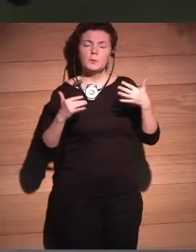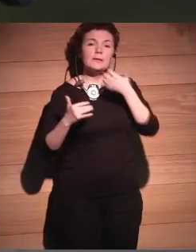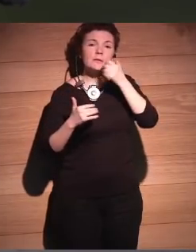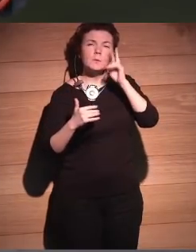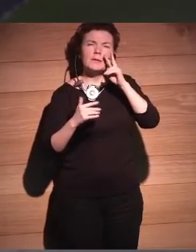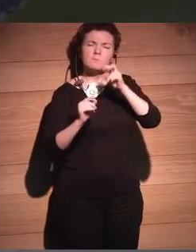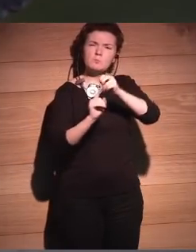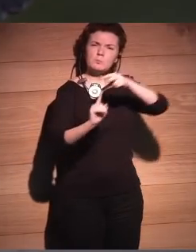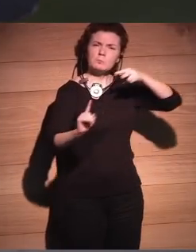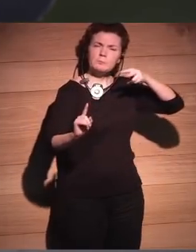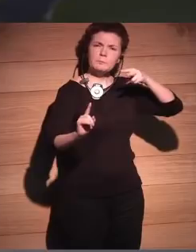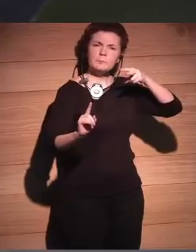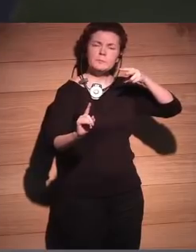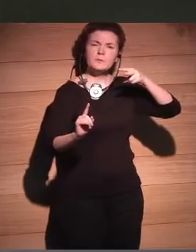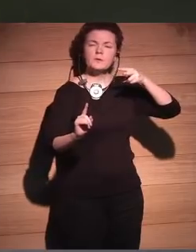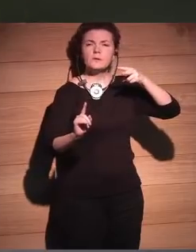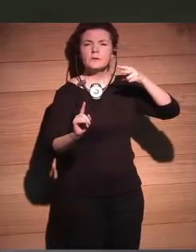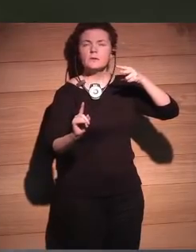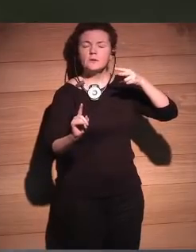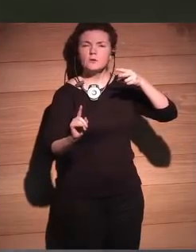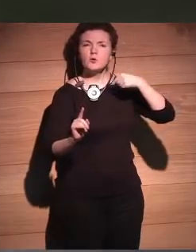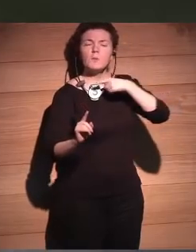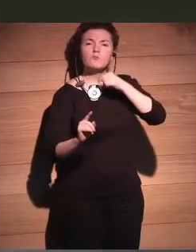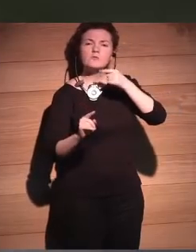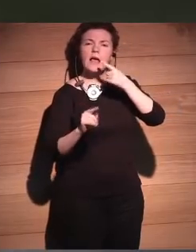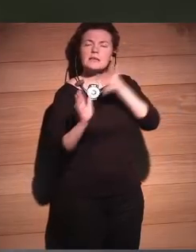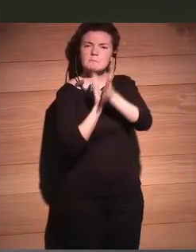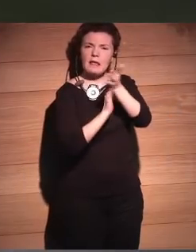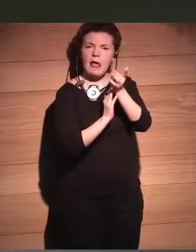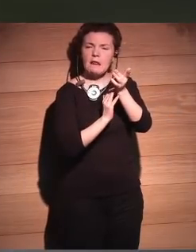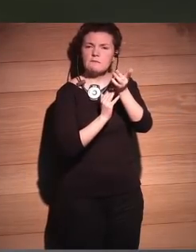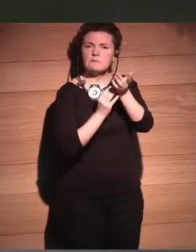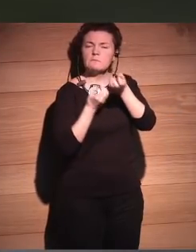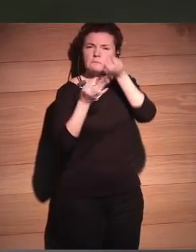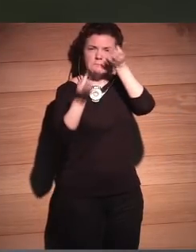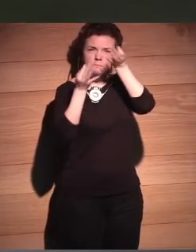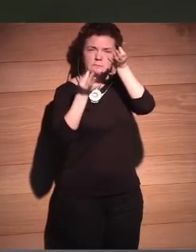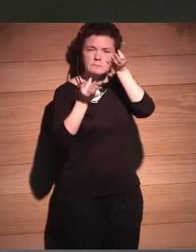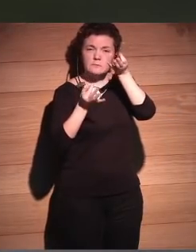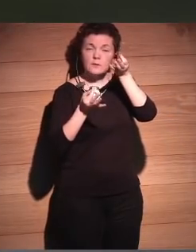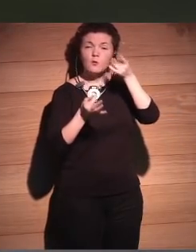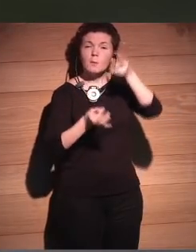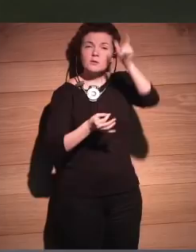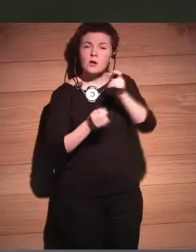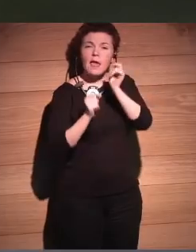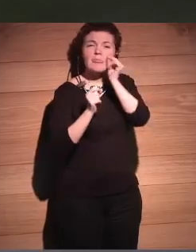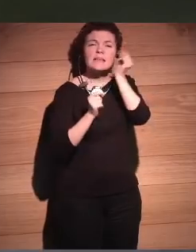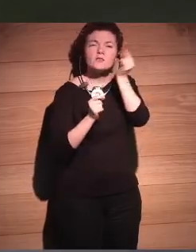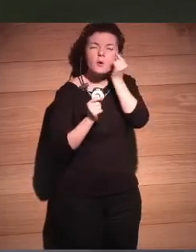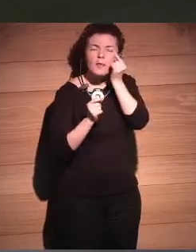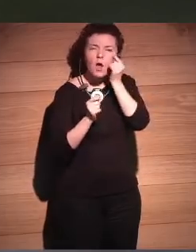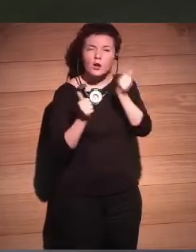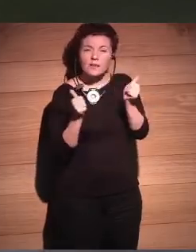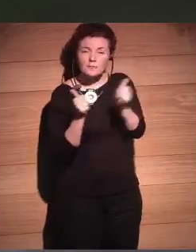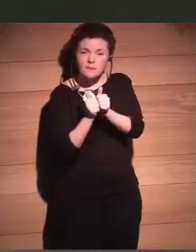en perspectiva, me gusta citar un dato, ¿no? Uno de los codescubridores de la estructura